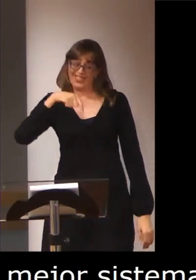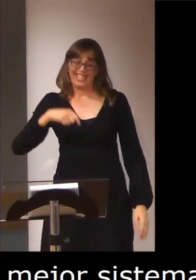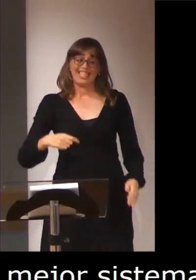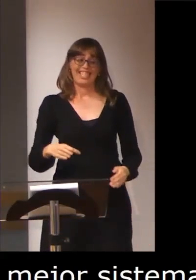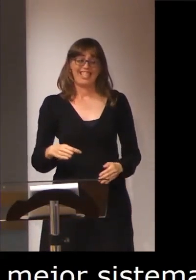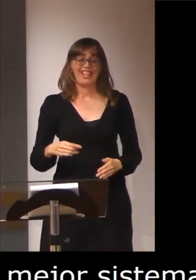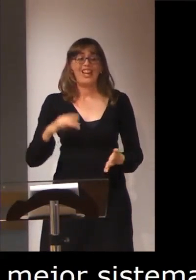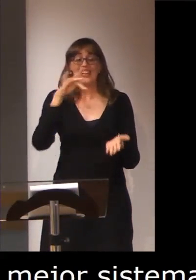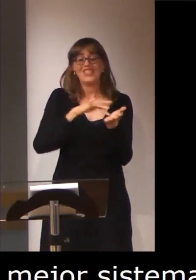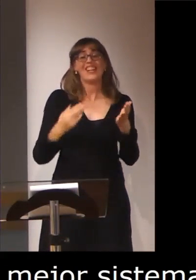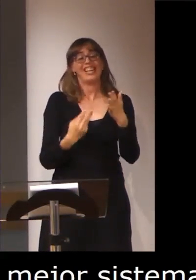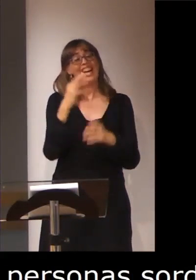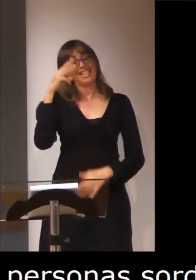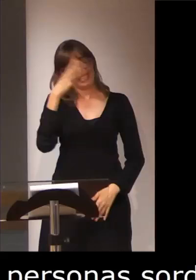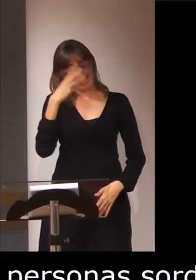Este año,